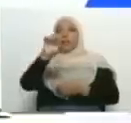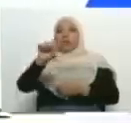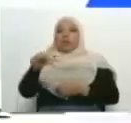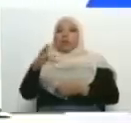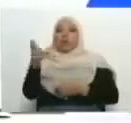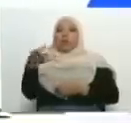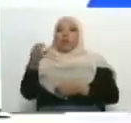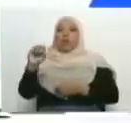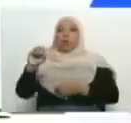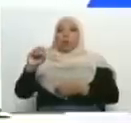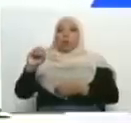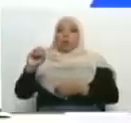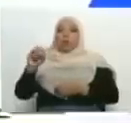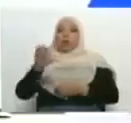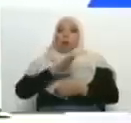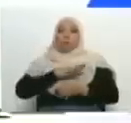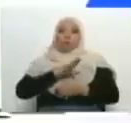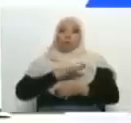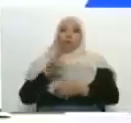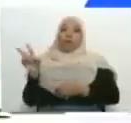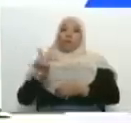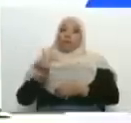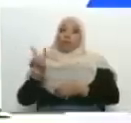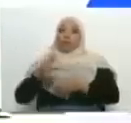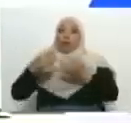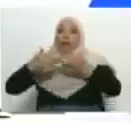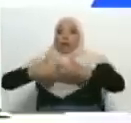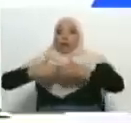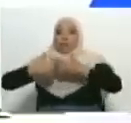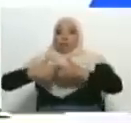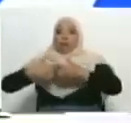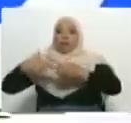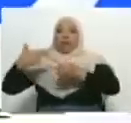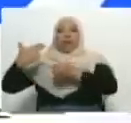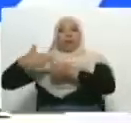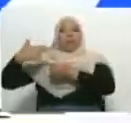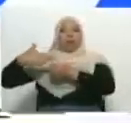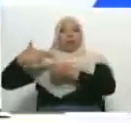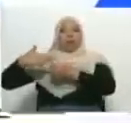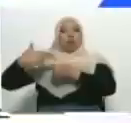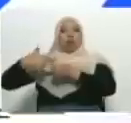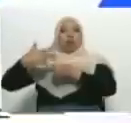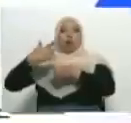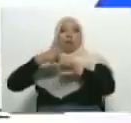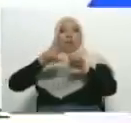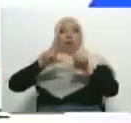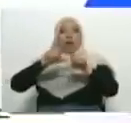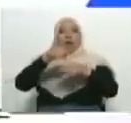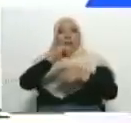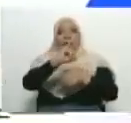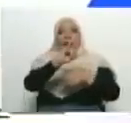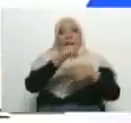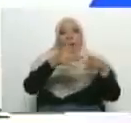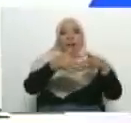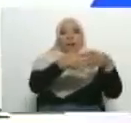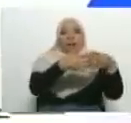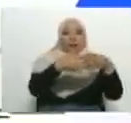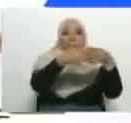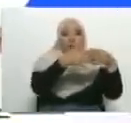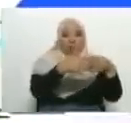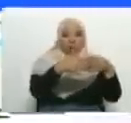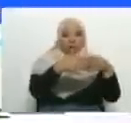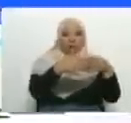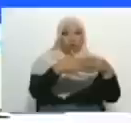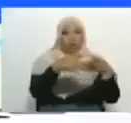Corporation, empresa venezolana, para cumplir con supuestos pagos pendientes del gobierno nacional a una